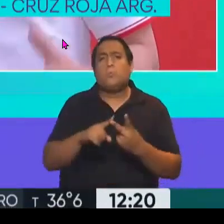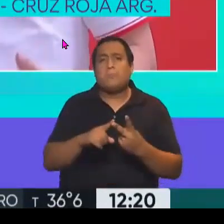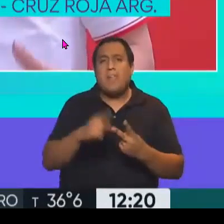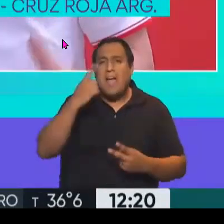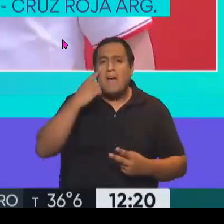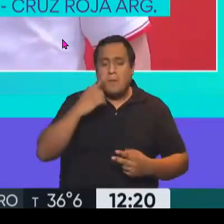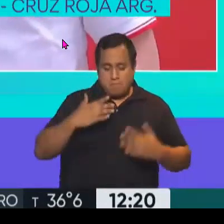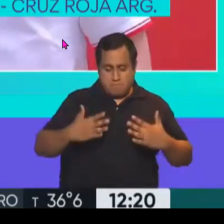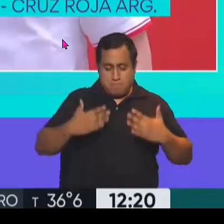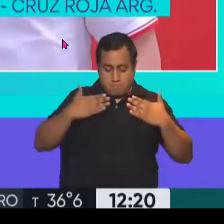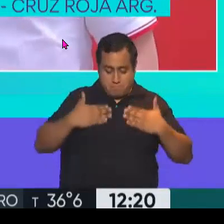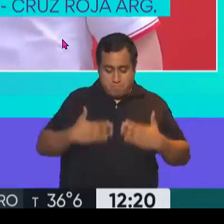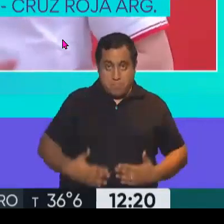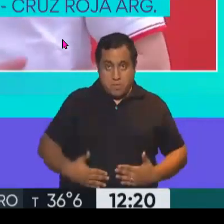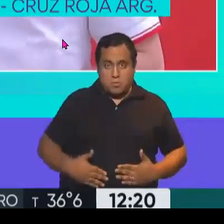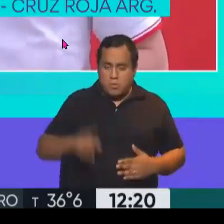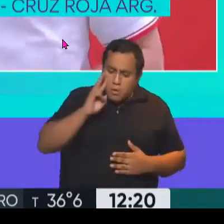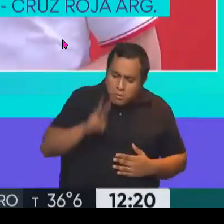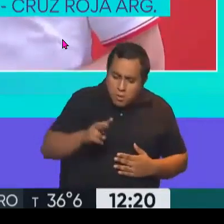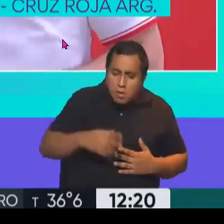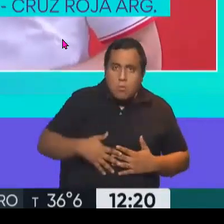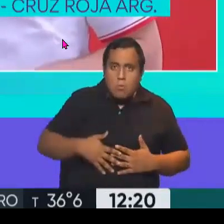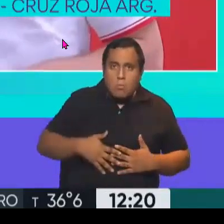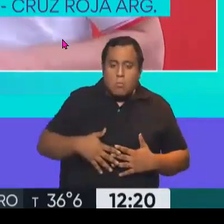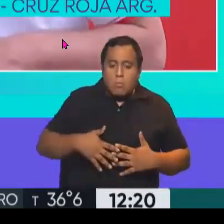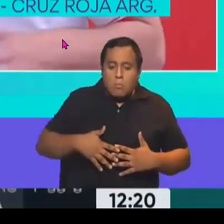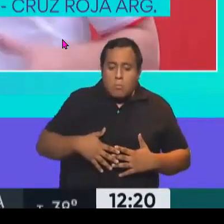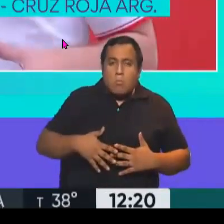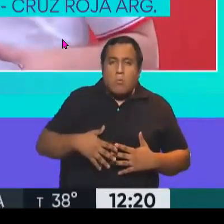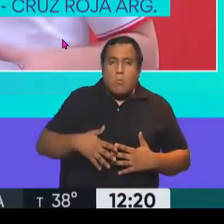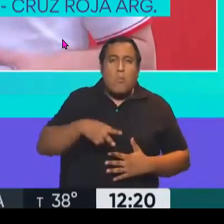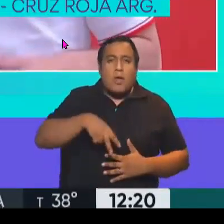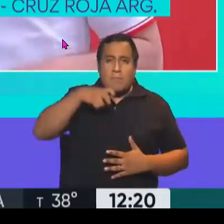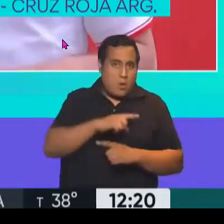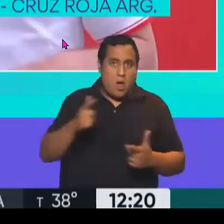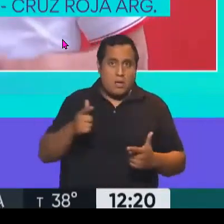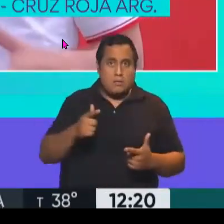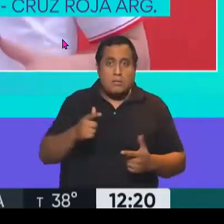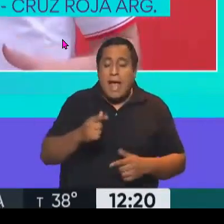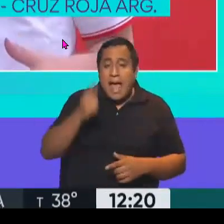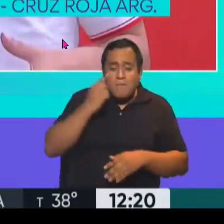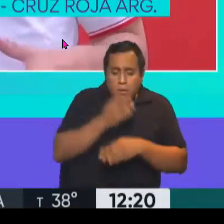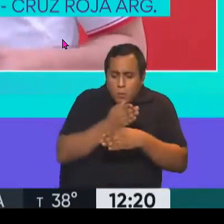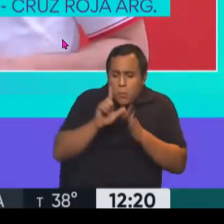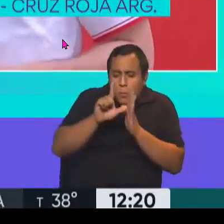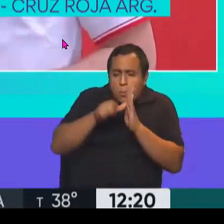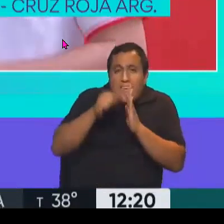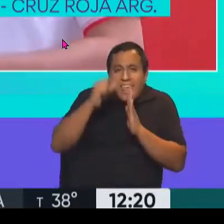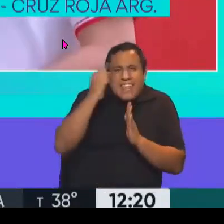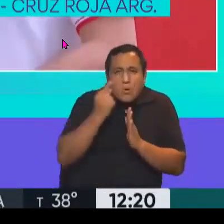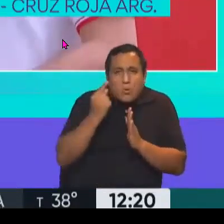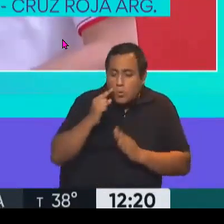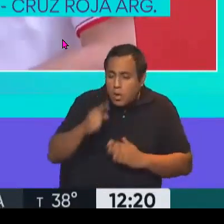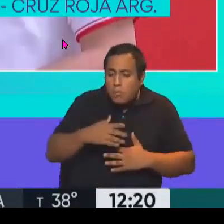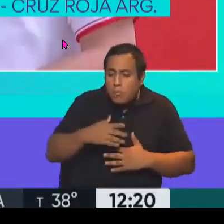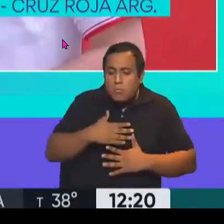el pecho, la panza, el abdomen, vamos a ver que no se mueve. Claro. En 10 segundos, si la persona no movió el pecho, significa